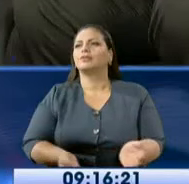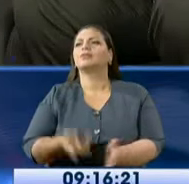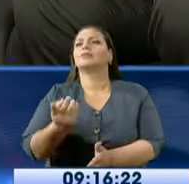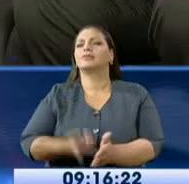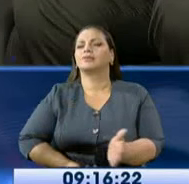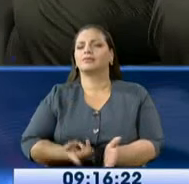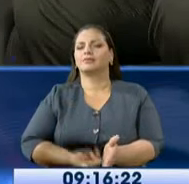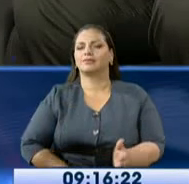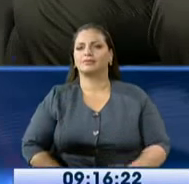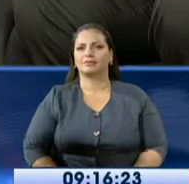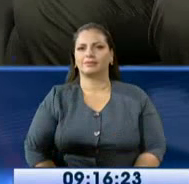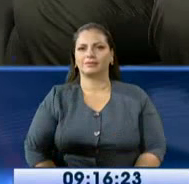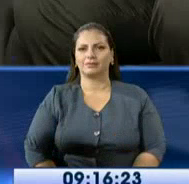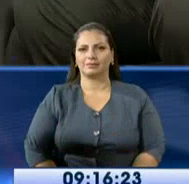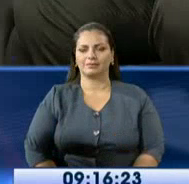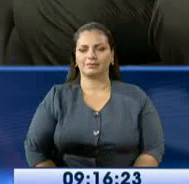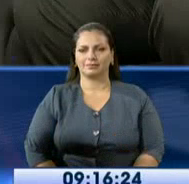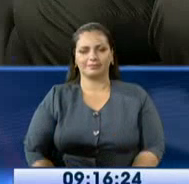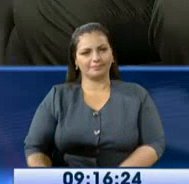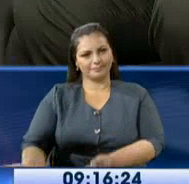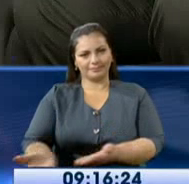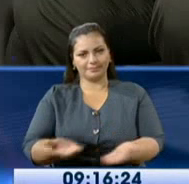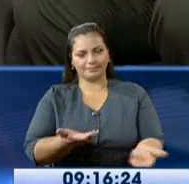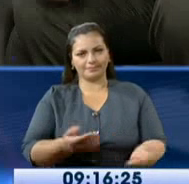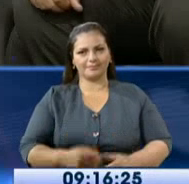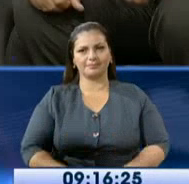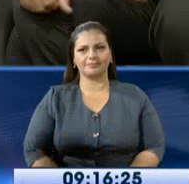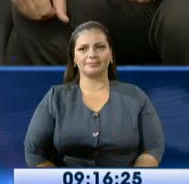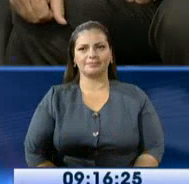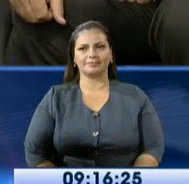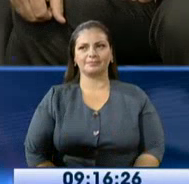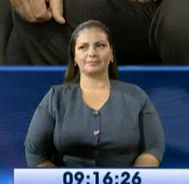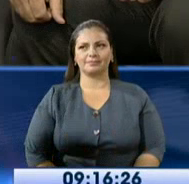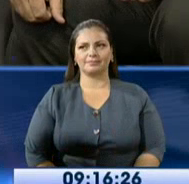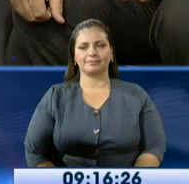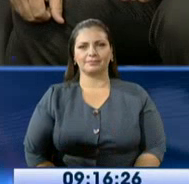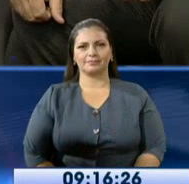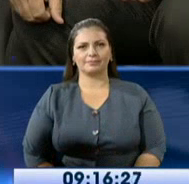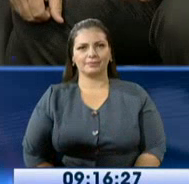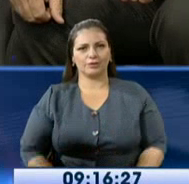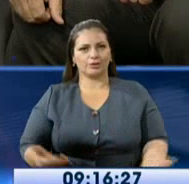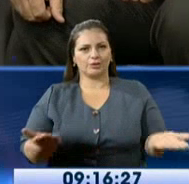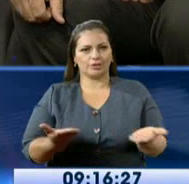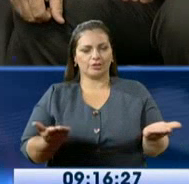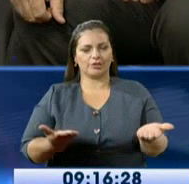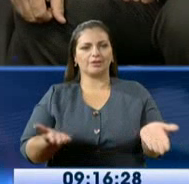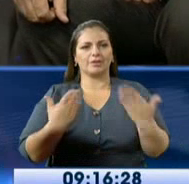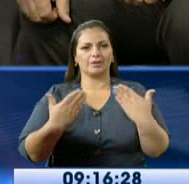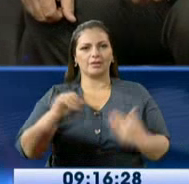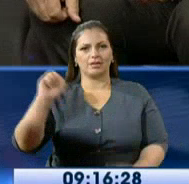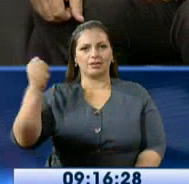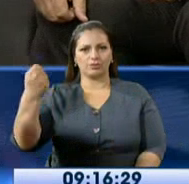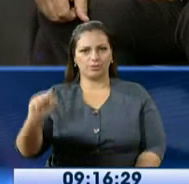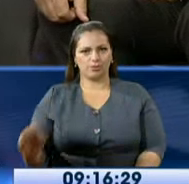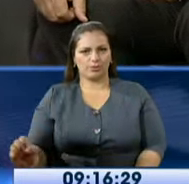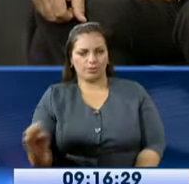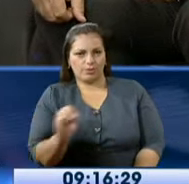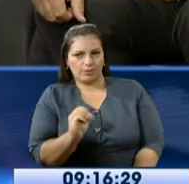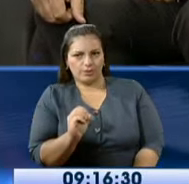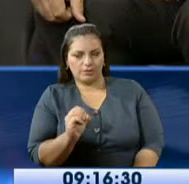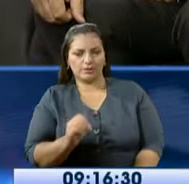que transmite. Luxola, adelante. Así es, Hugo, nos movilizamos ahora al suburbio oeste de la ciudad de Guayaquil. Estamos en la cooperativa